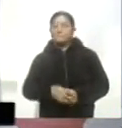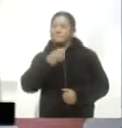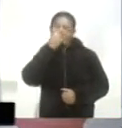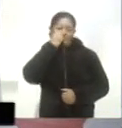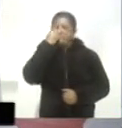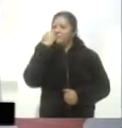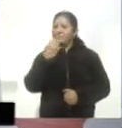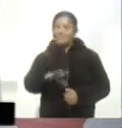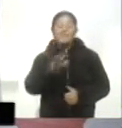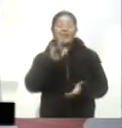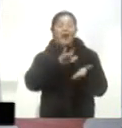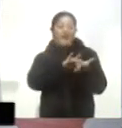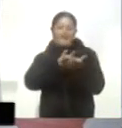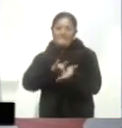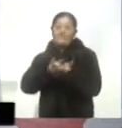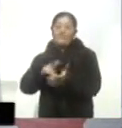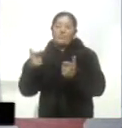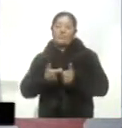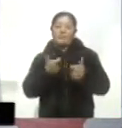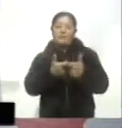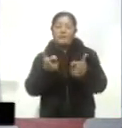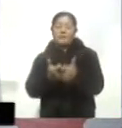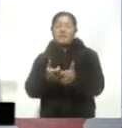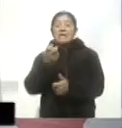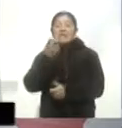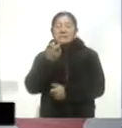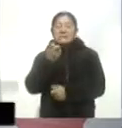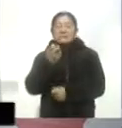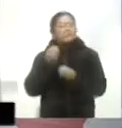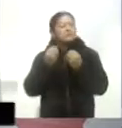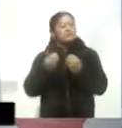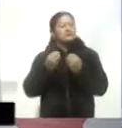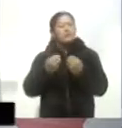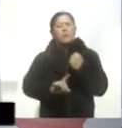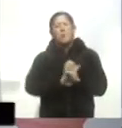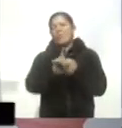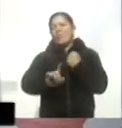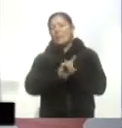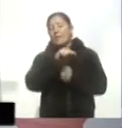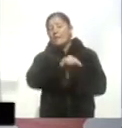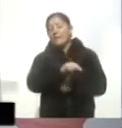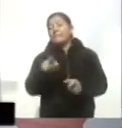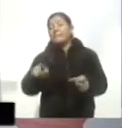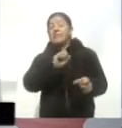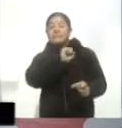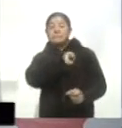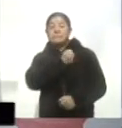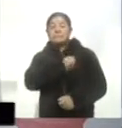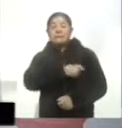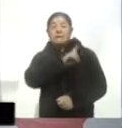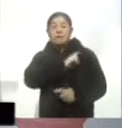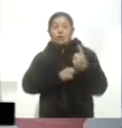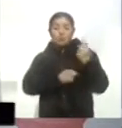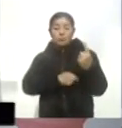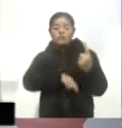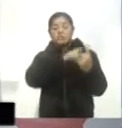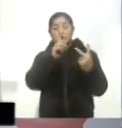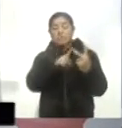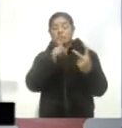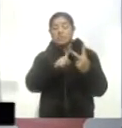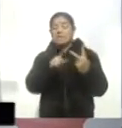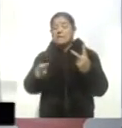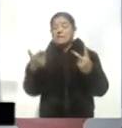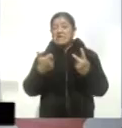Excelente el apoyo a la economía, y es que es lo que más está siendo afectado después de la salud. La economía es en donde más